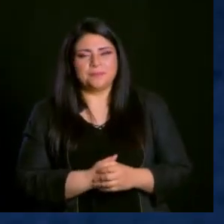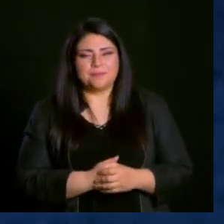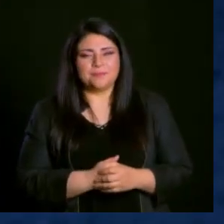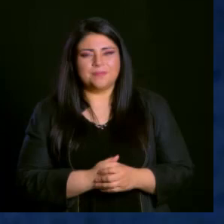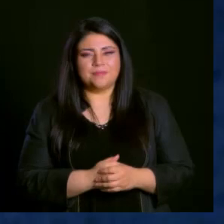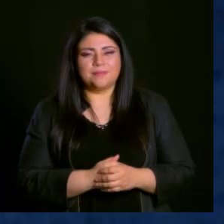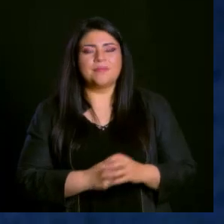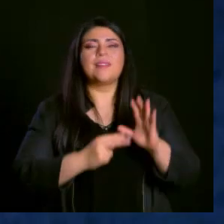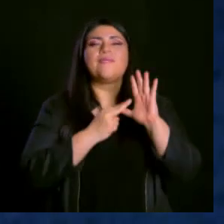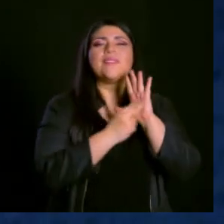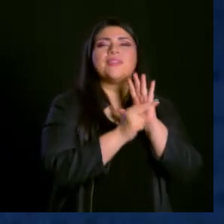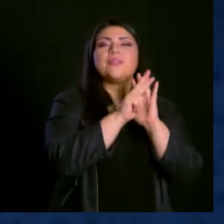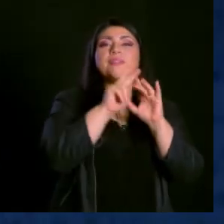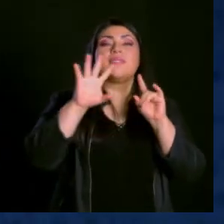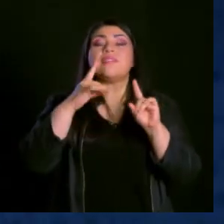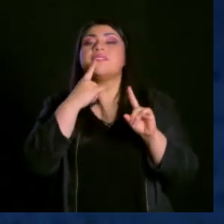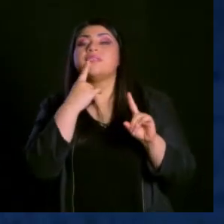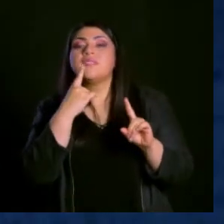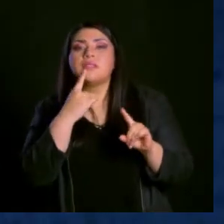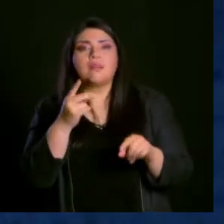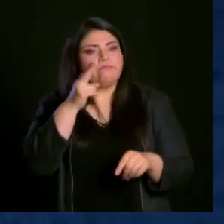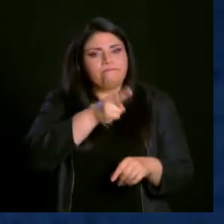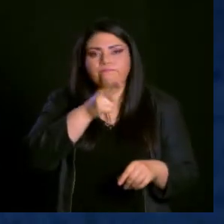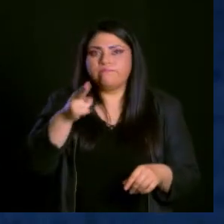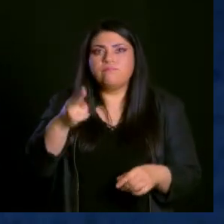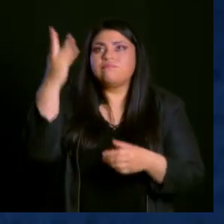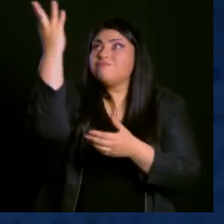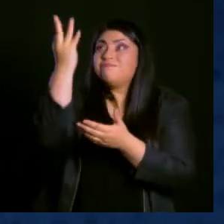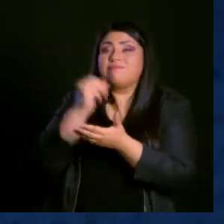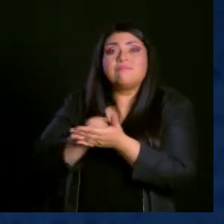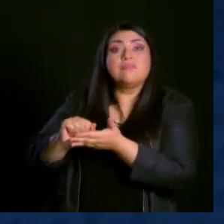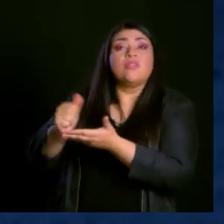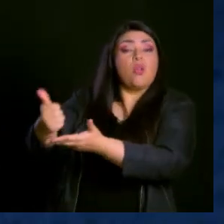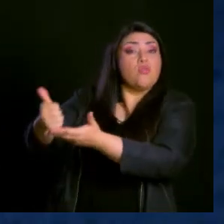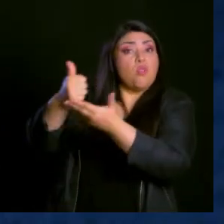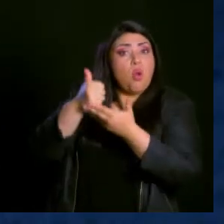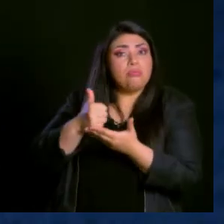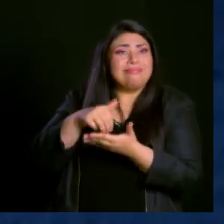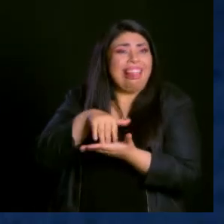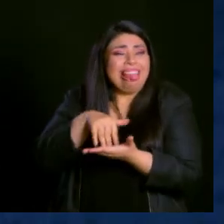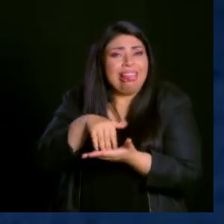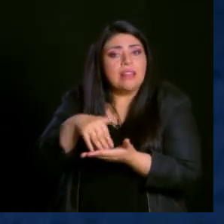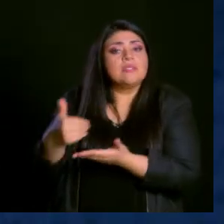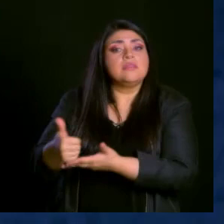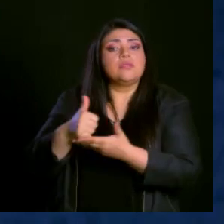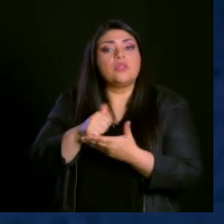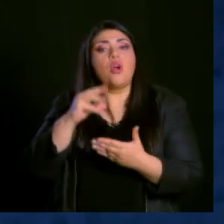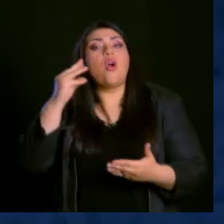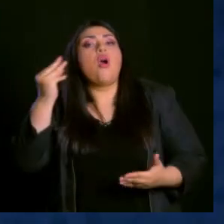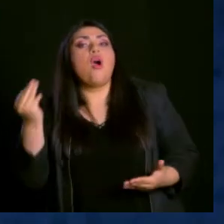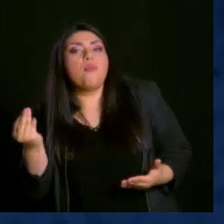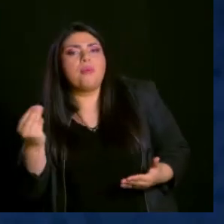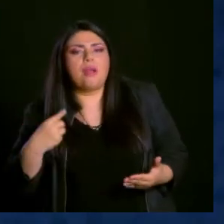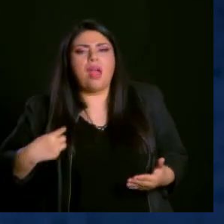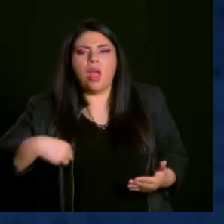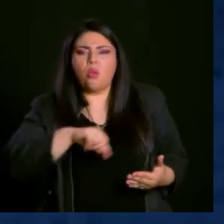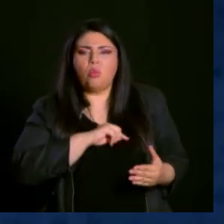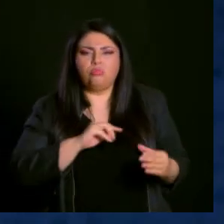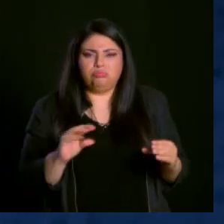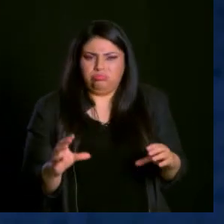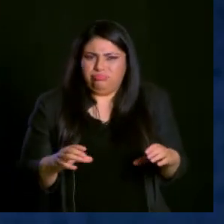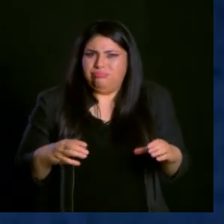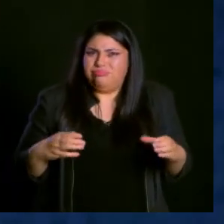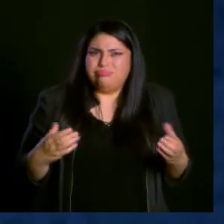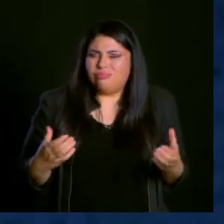verso 26 de igual manera el espíritu nos ayuda en nuestras debilidad pues qué hemos de pedir como